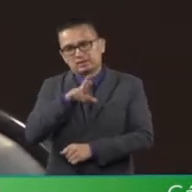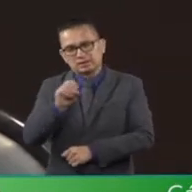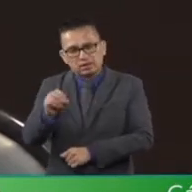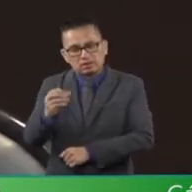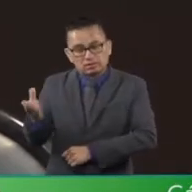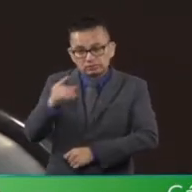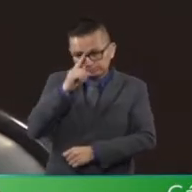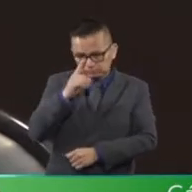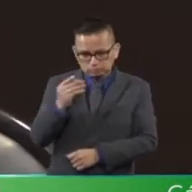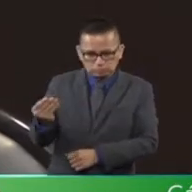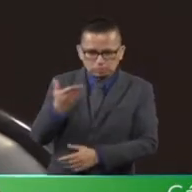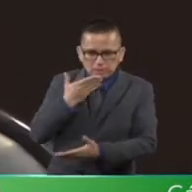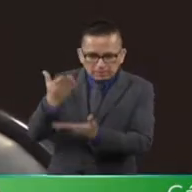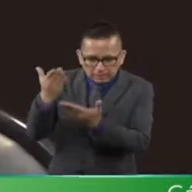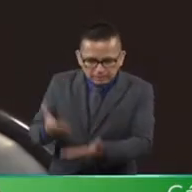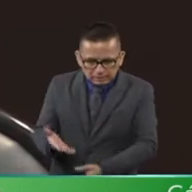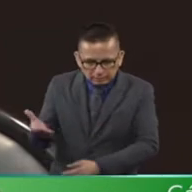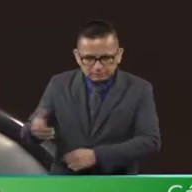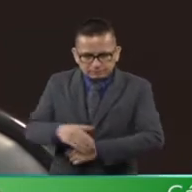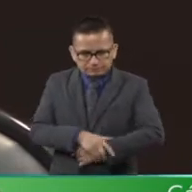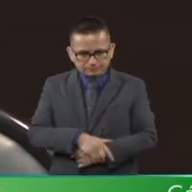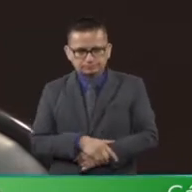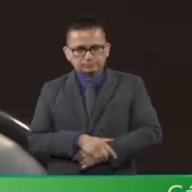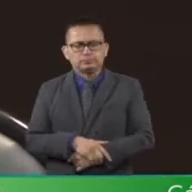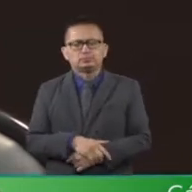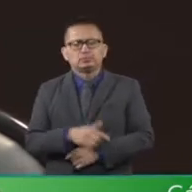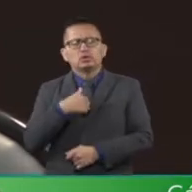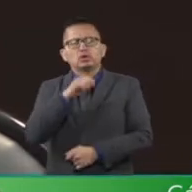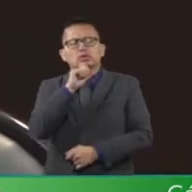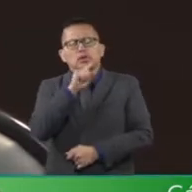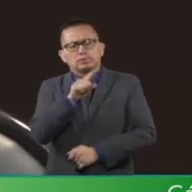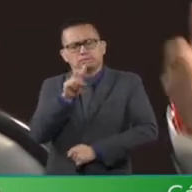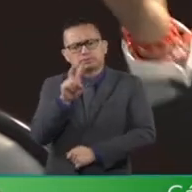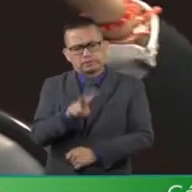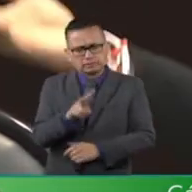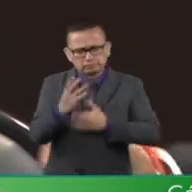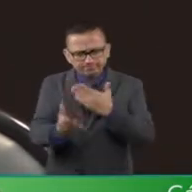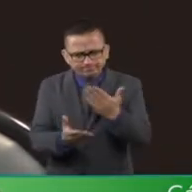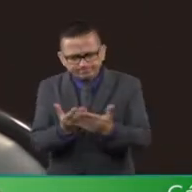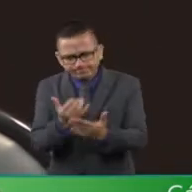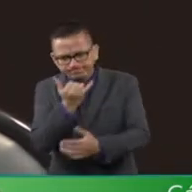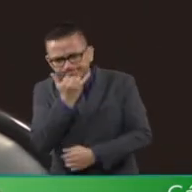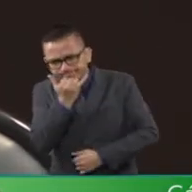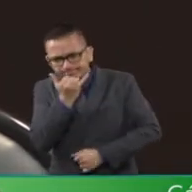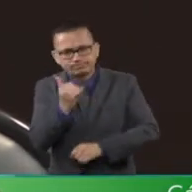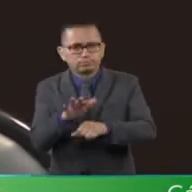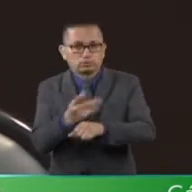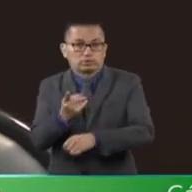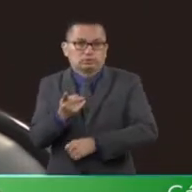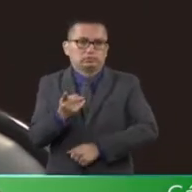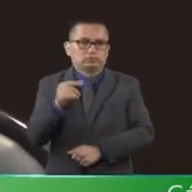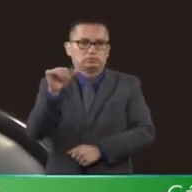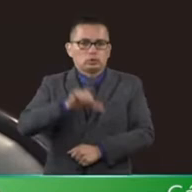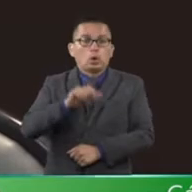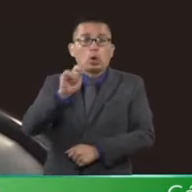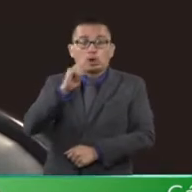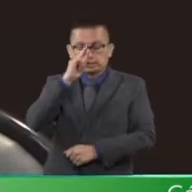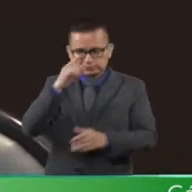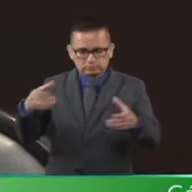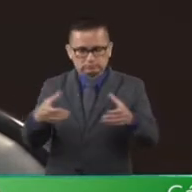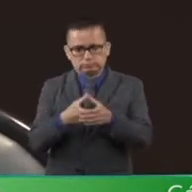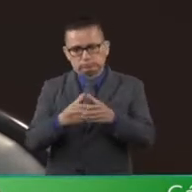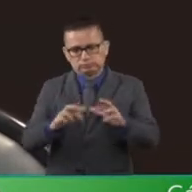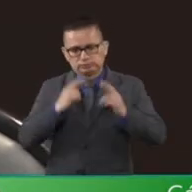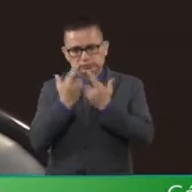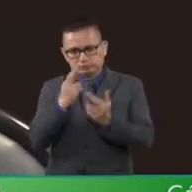gobernadora y Asimismo ofrezco una disculpa porque es una sesión solemne y sus compañeros